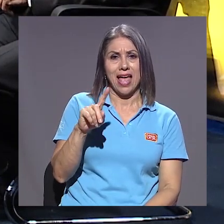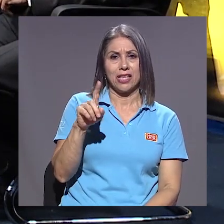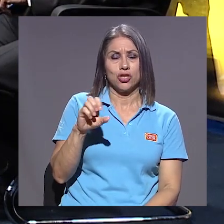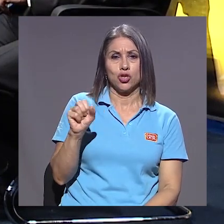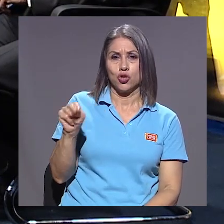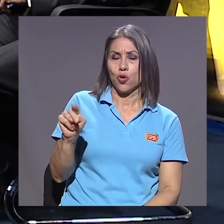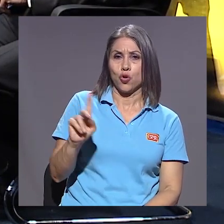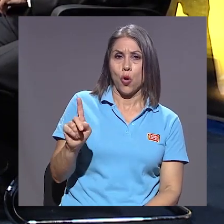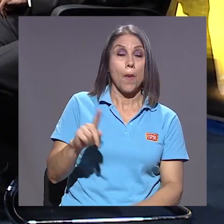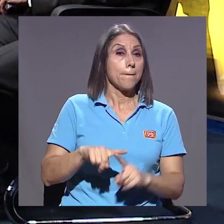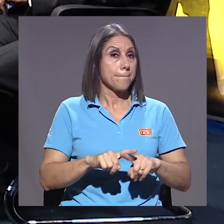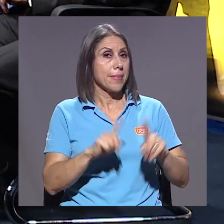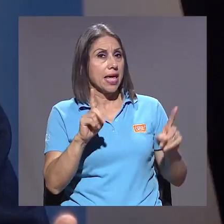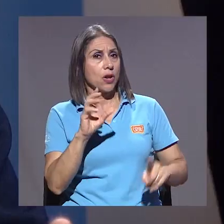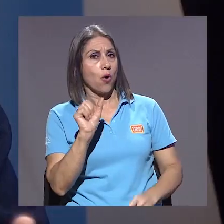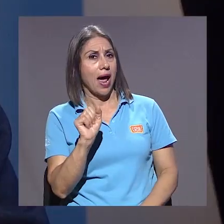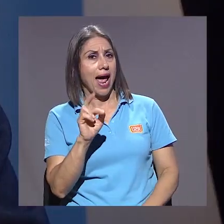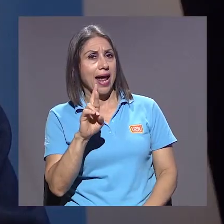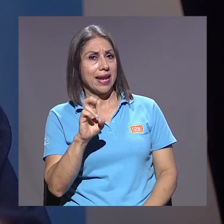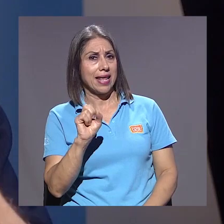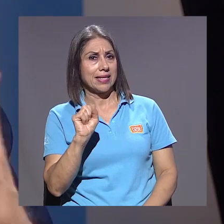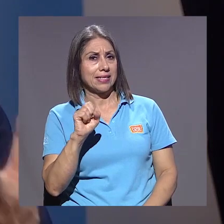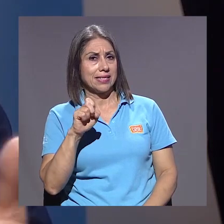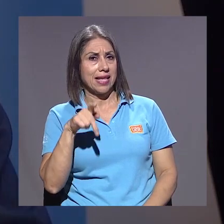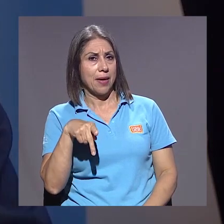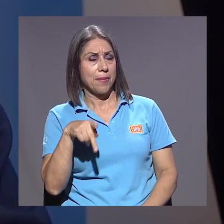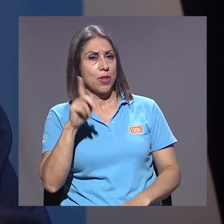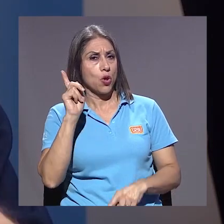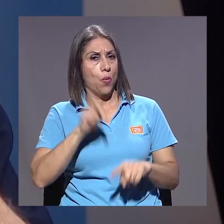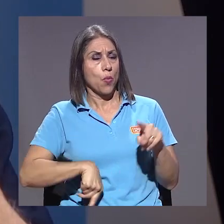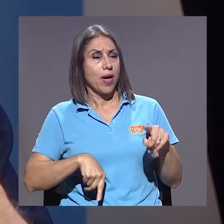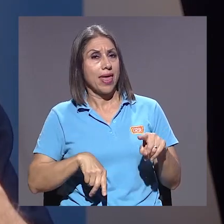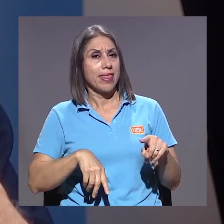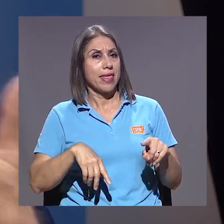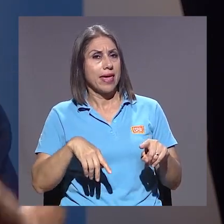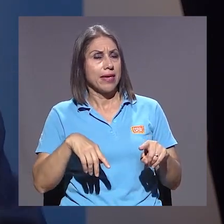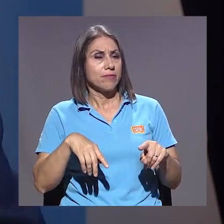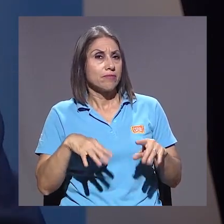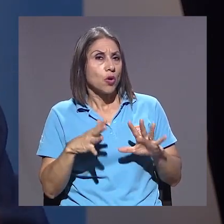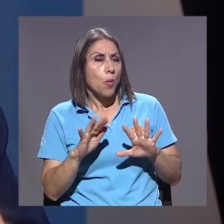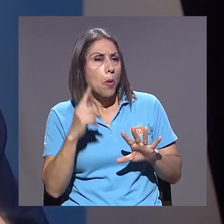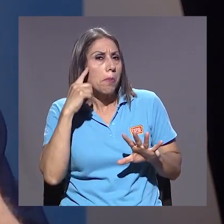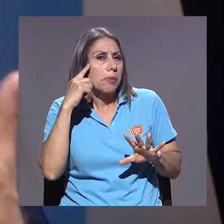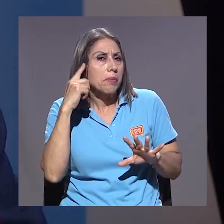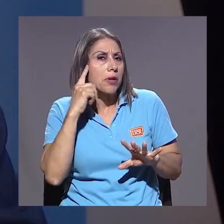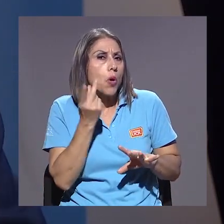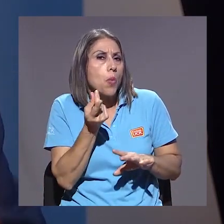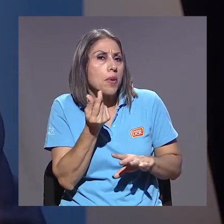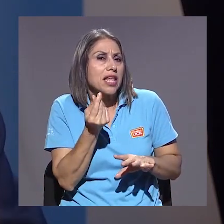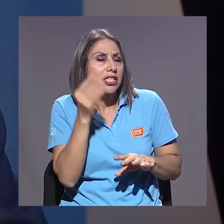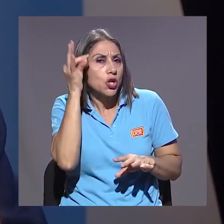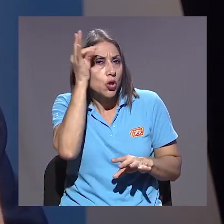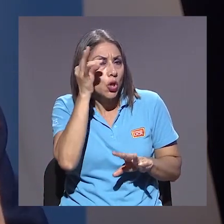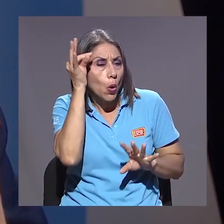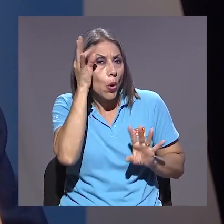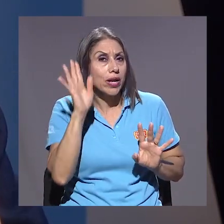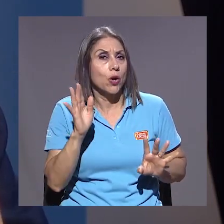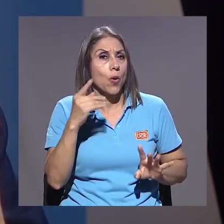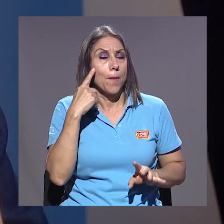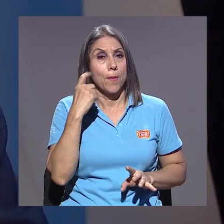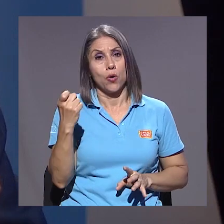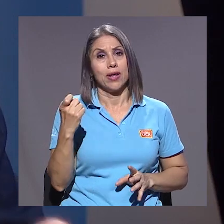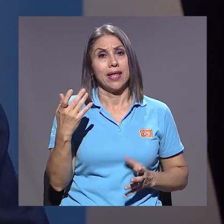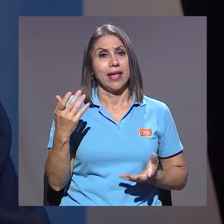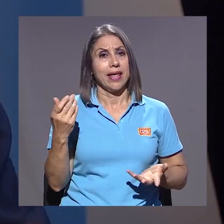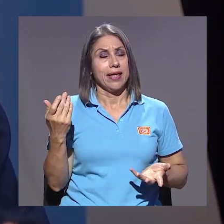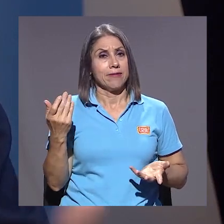de costos pero importantes. La ARECEP no puede, digamos, suponer un precio teórico que se debía haber dado